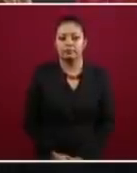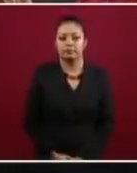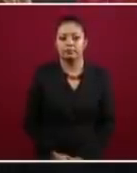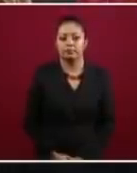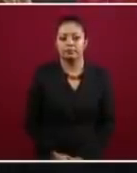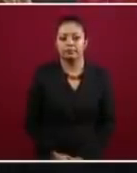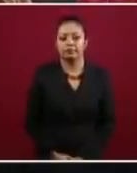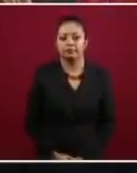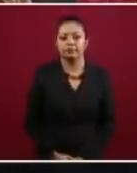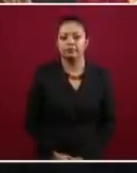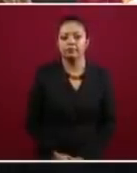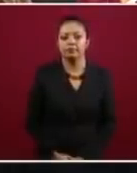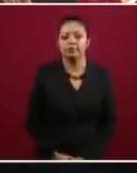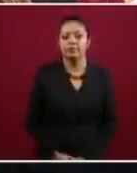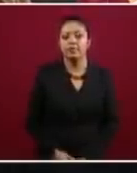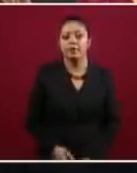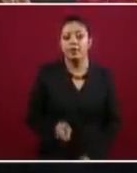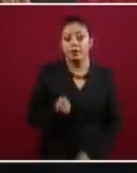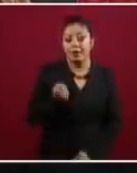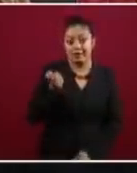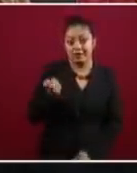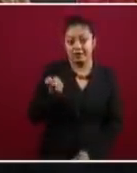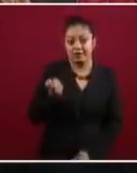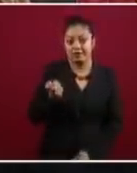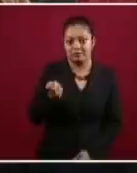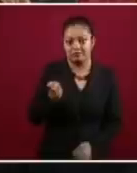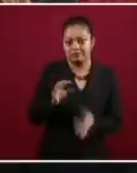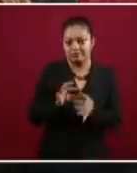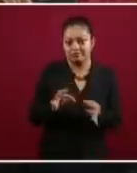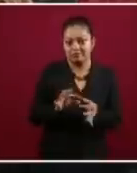Pues esto es, creo que no hay